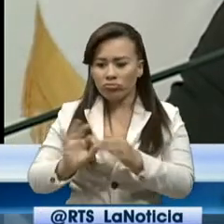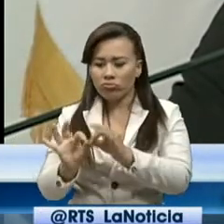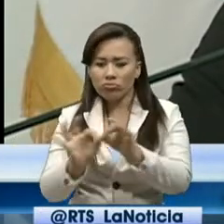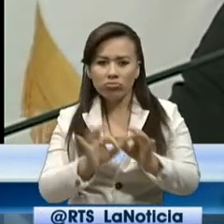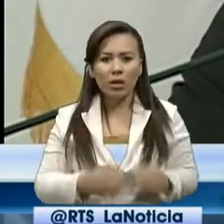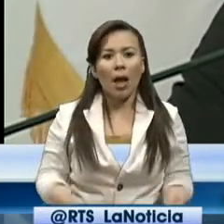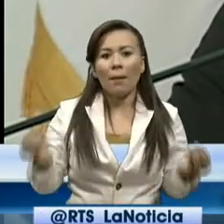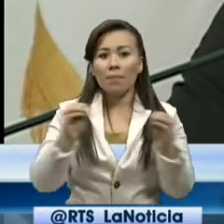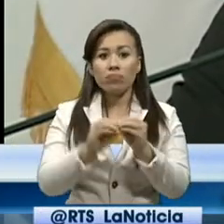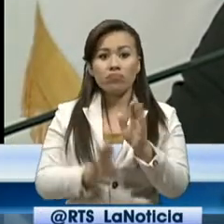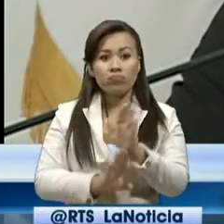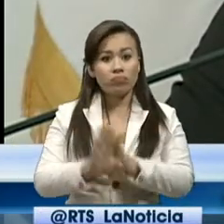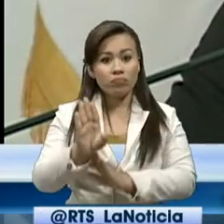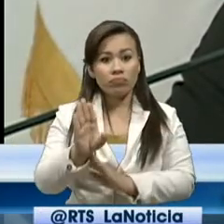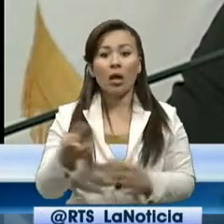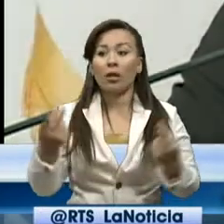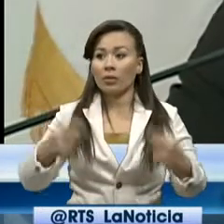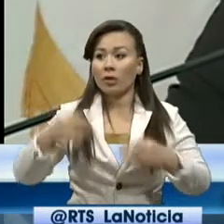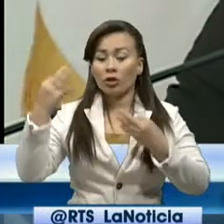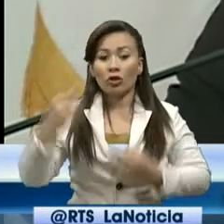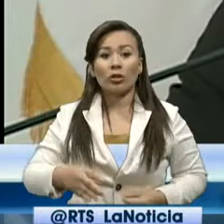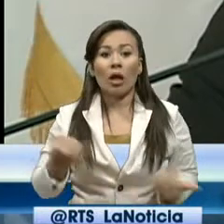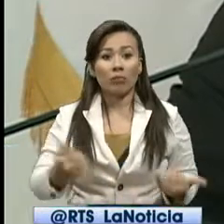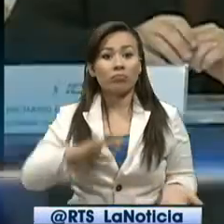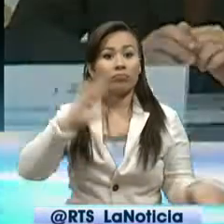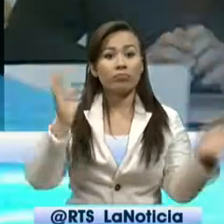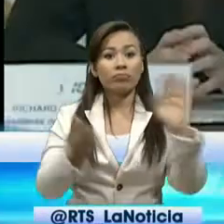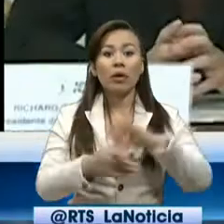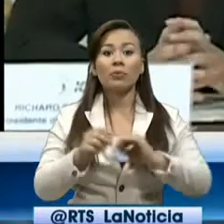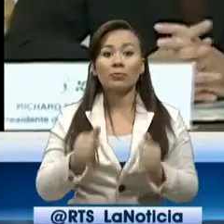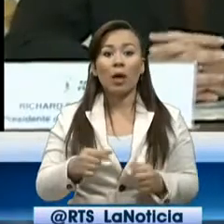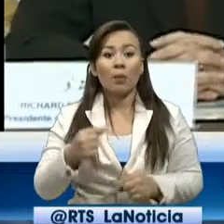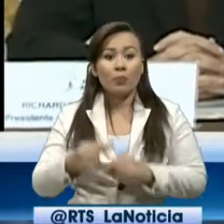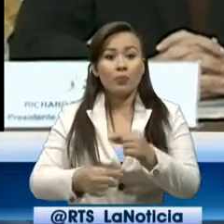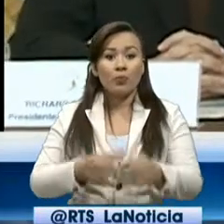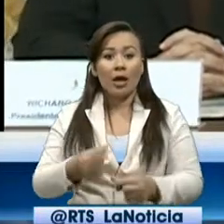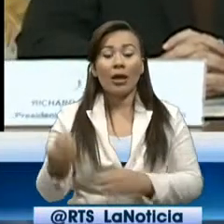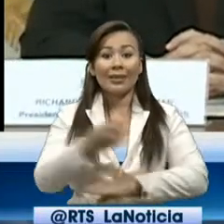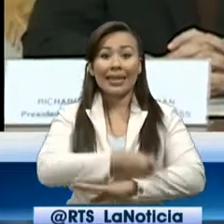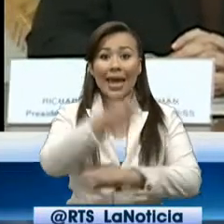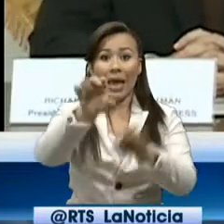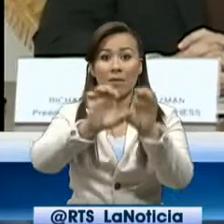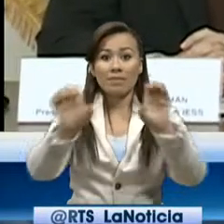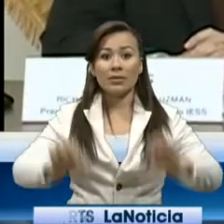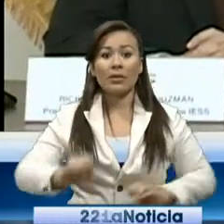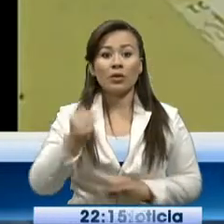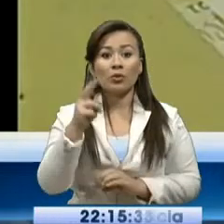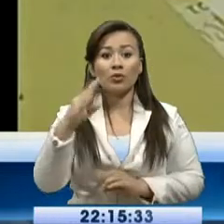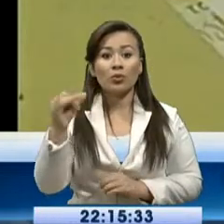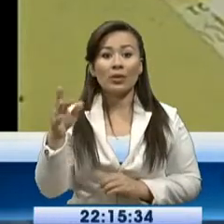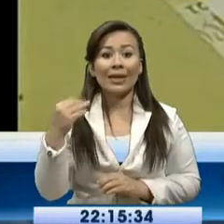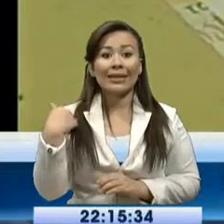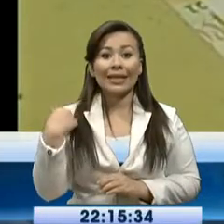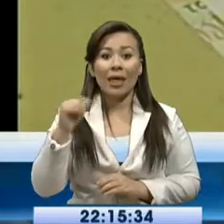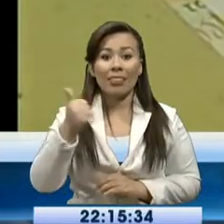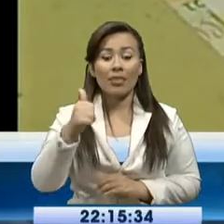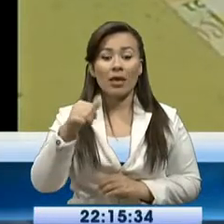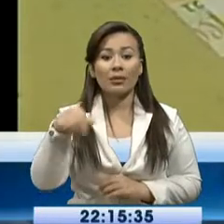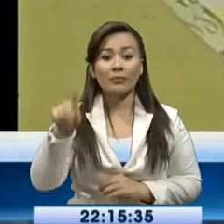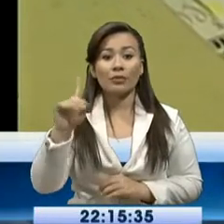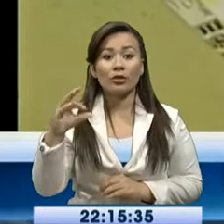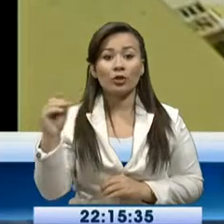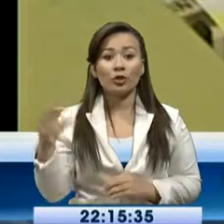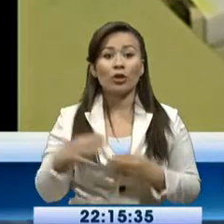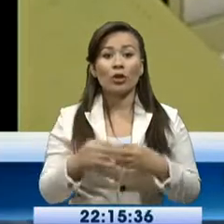más avanzada, totalmente actualizada. Hace pocos días, Seguro Sucre entregó el primer adelanto de 10 millones de dólares que